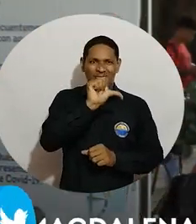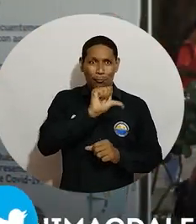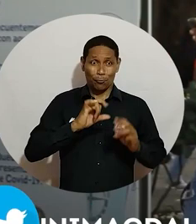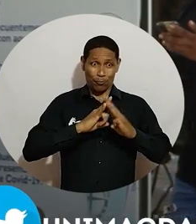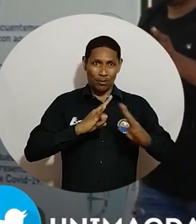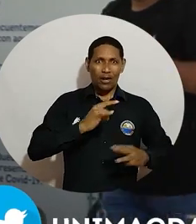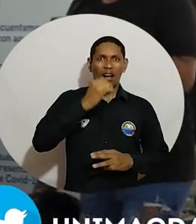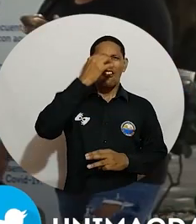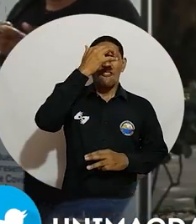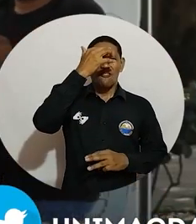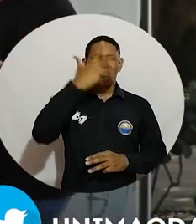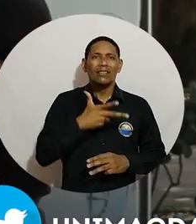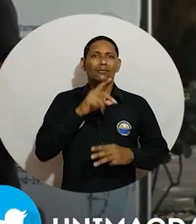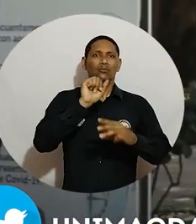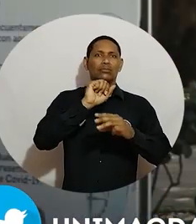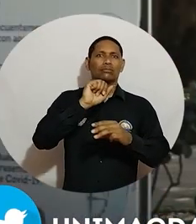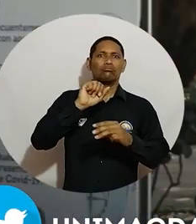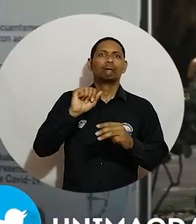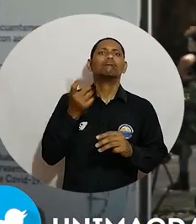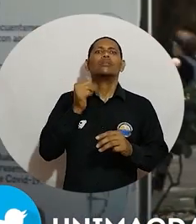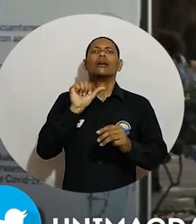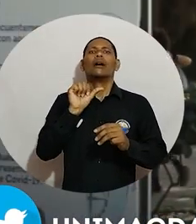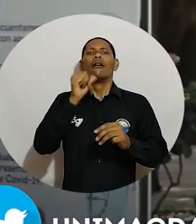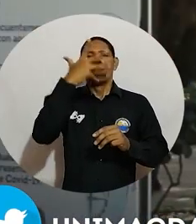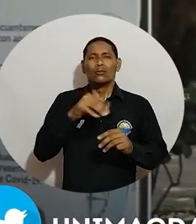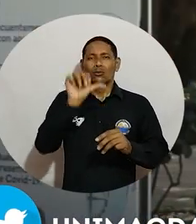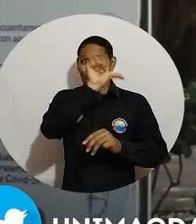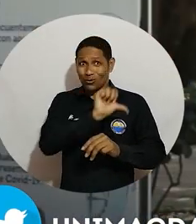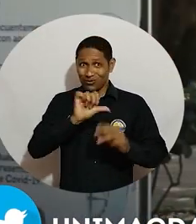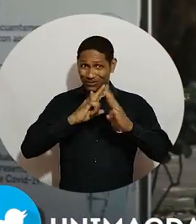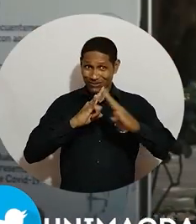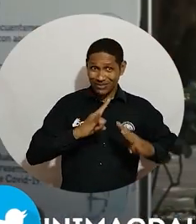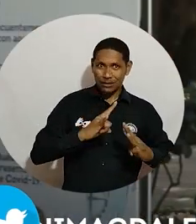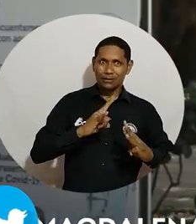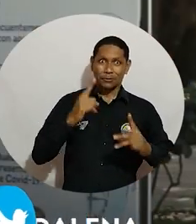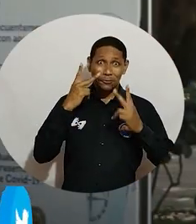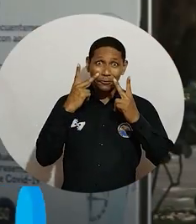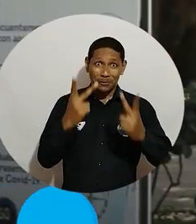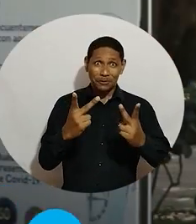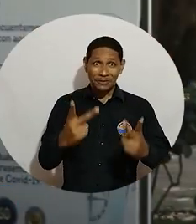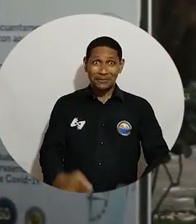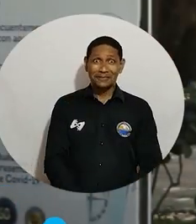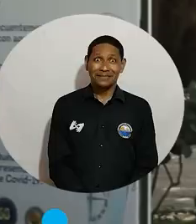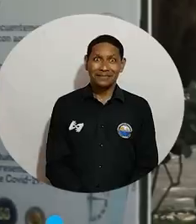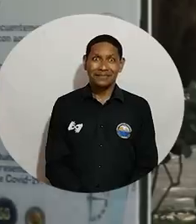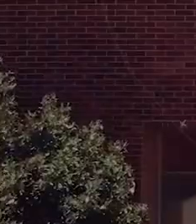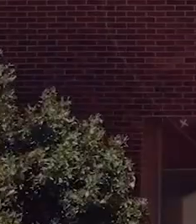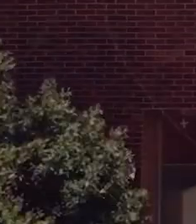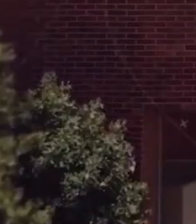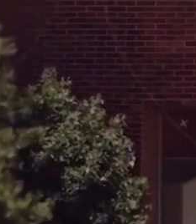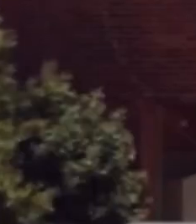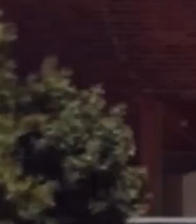institucionales, @UniMagdalena para Instagram y Twitter y Universidad del Magdalena en Facebook. Hasta pronto.